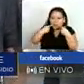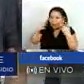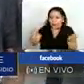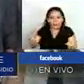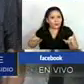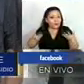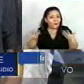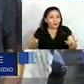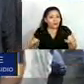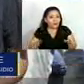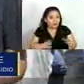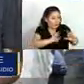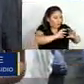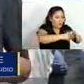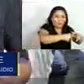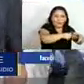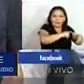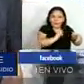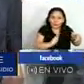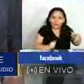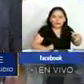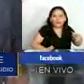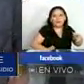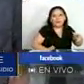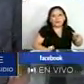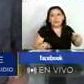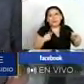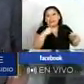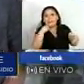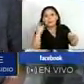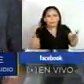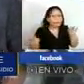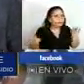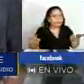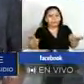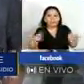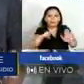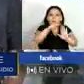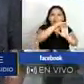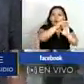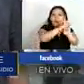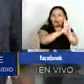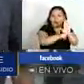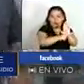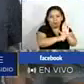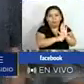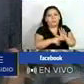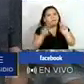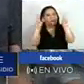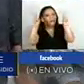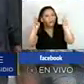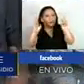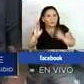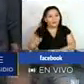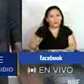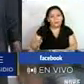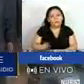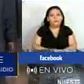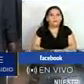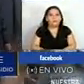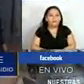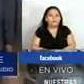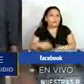del Ejecutivo quién es el que tiene la normativa del sector transporte. Y lamentablemente